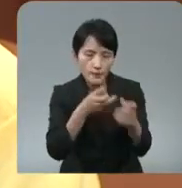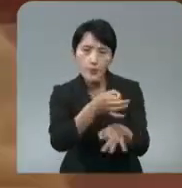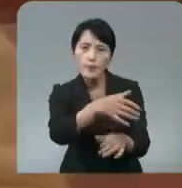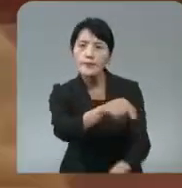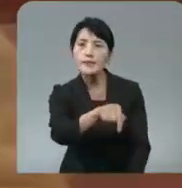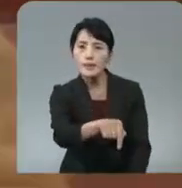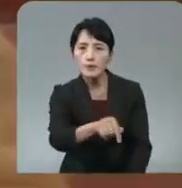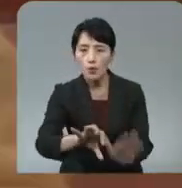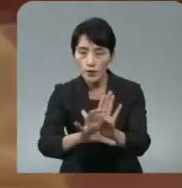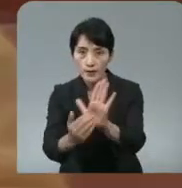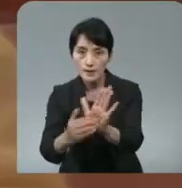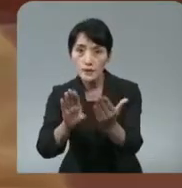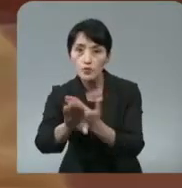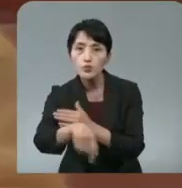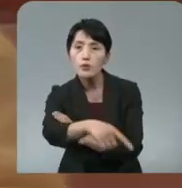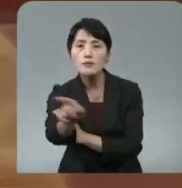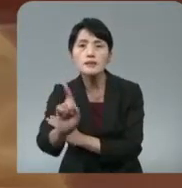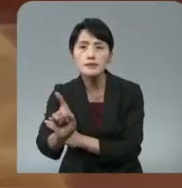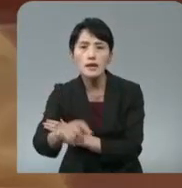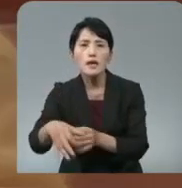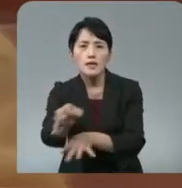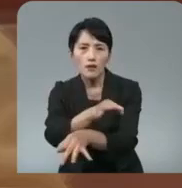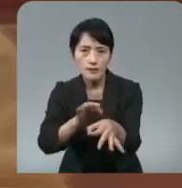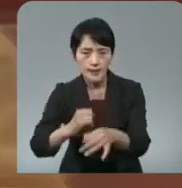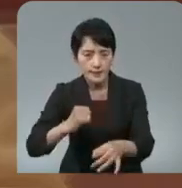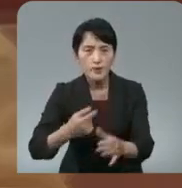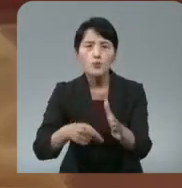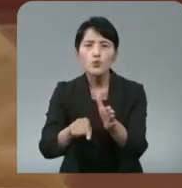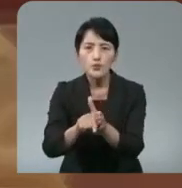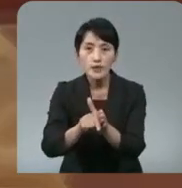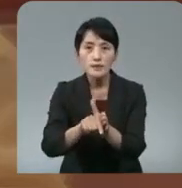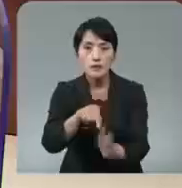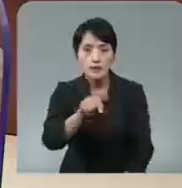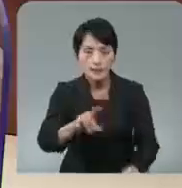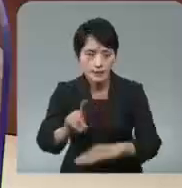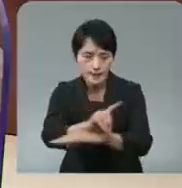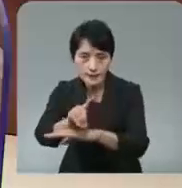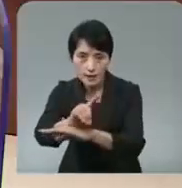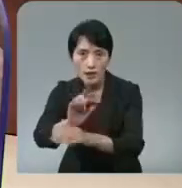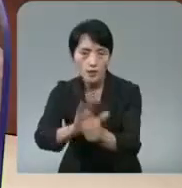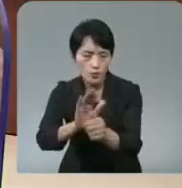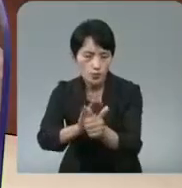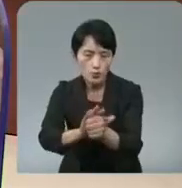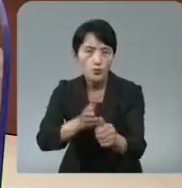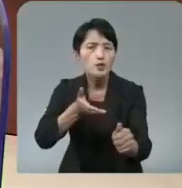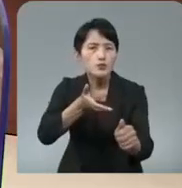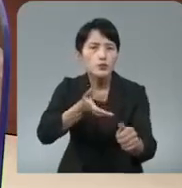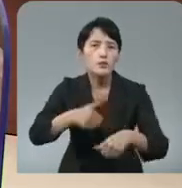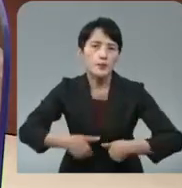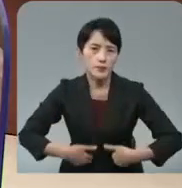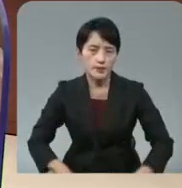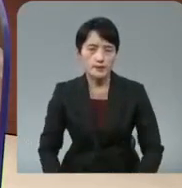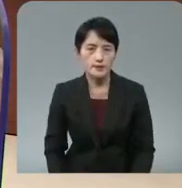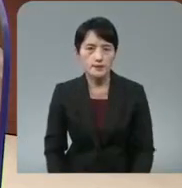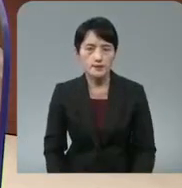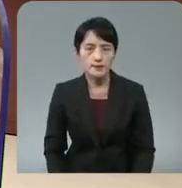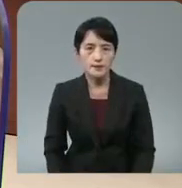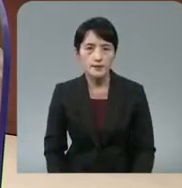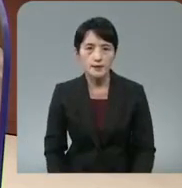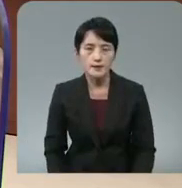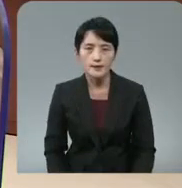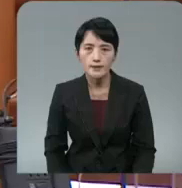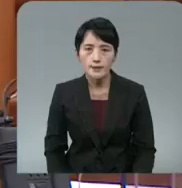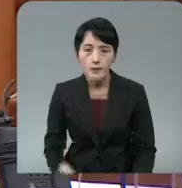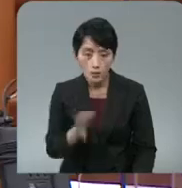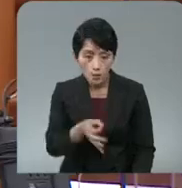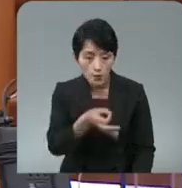en ese contexto avanzó que desde el gobierno fomentará la participación del micro y pequeño comercio la llamada economía de suscripción